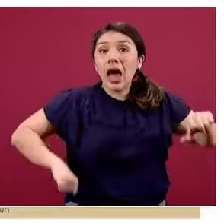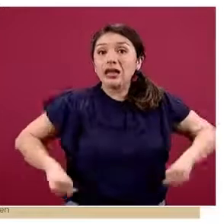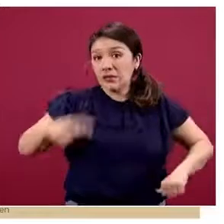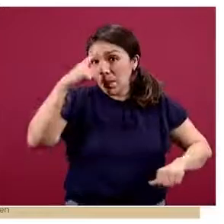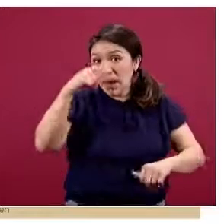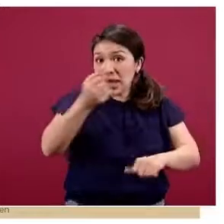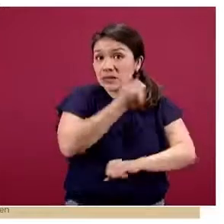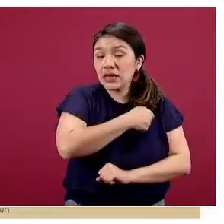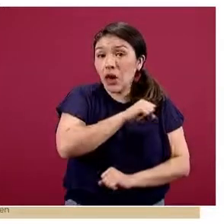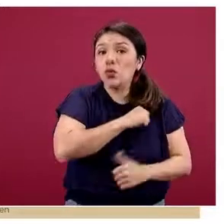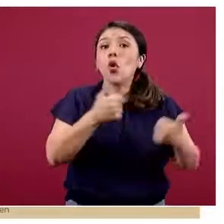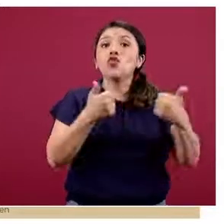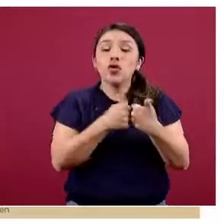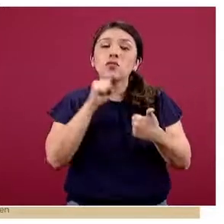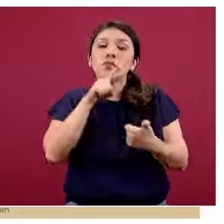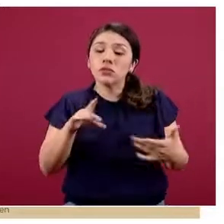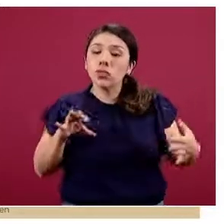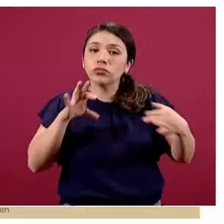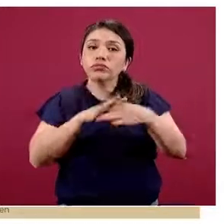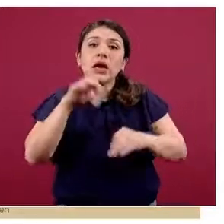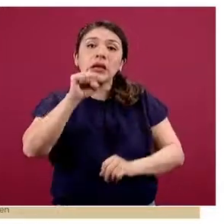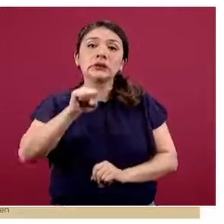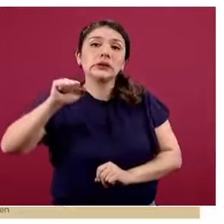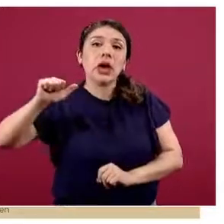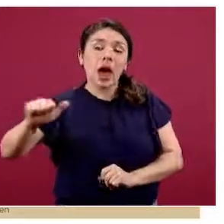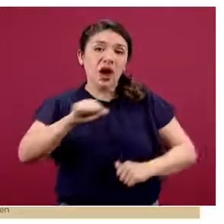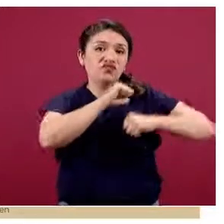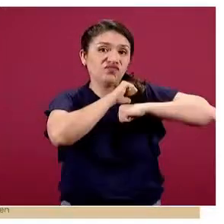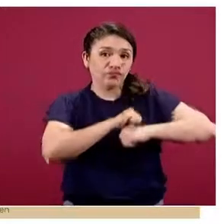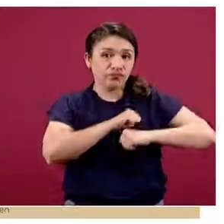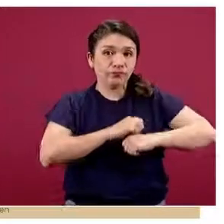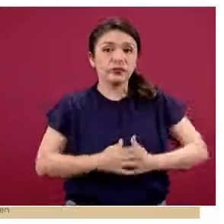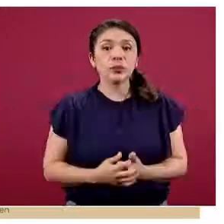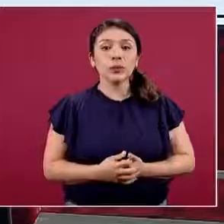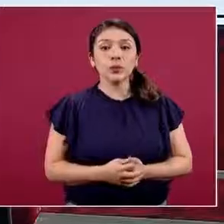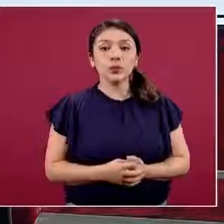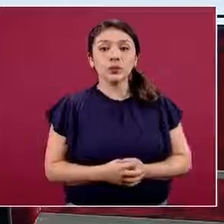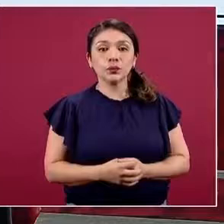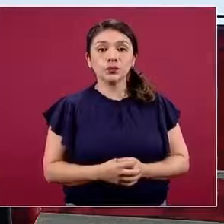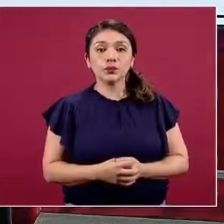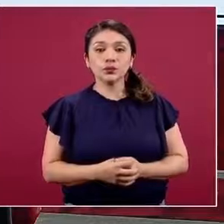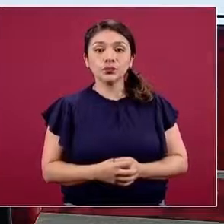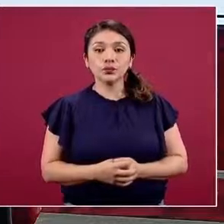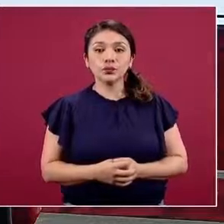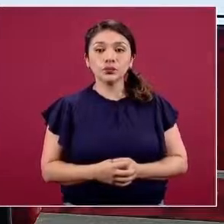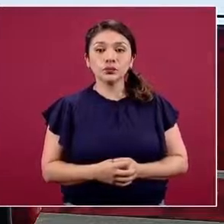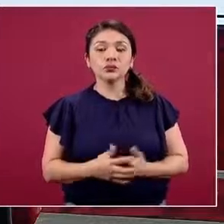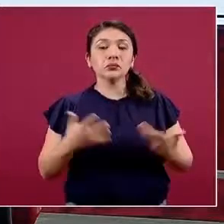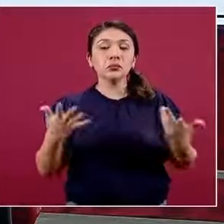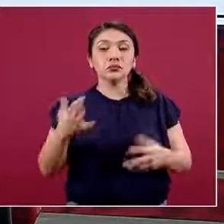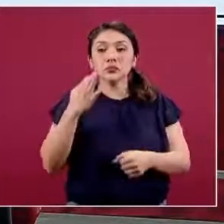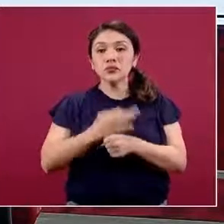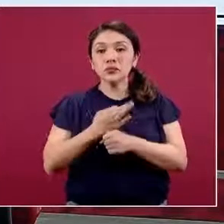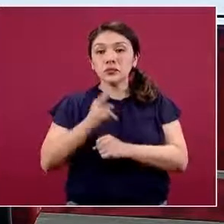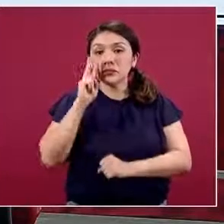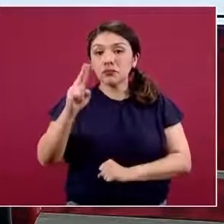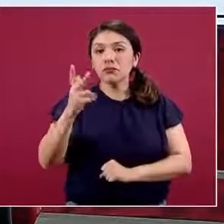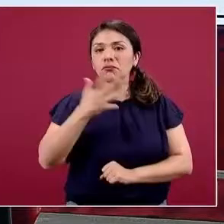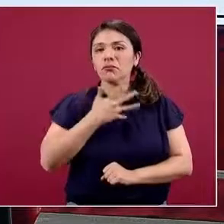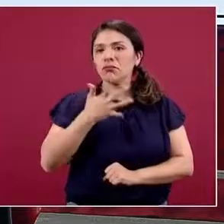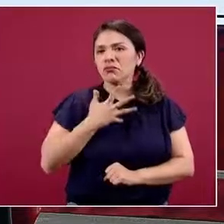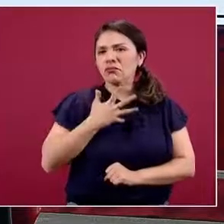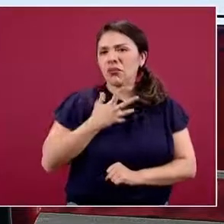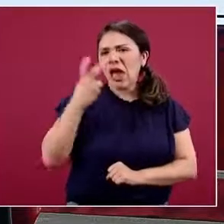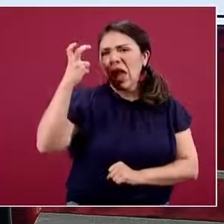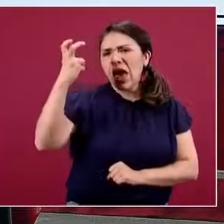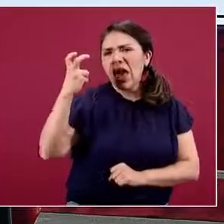están bajo la coordinación de la Secretaría de Salud. La que sigue, por favor. Y entonces tenemos